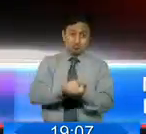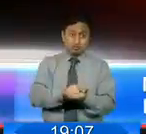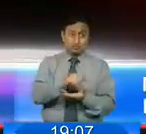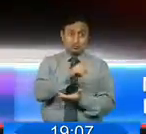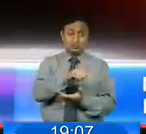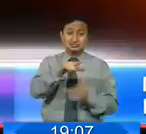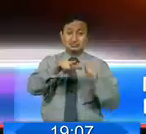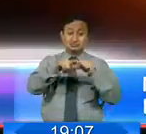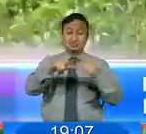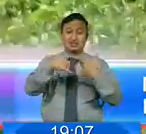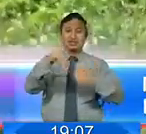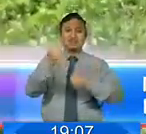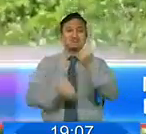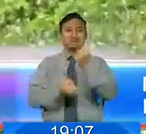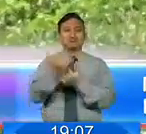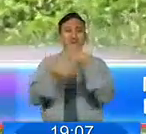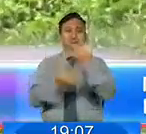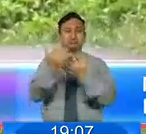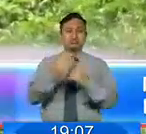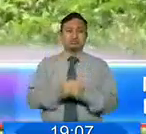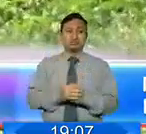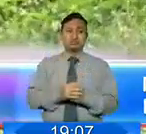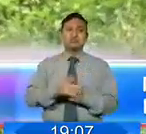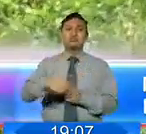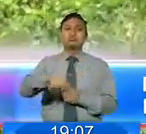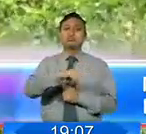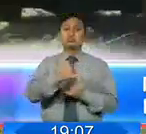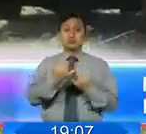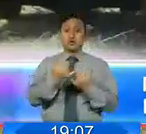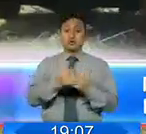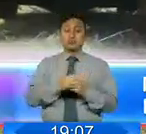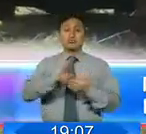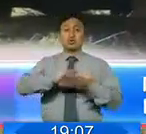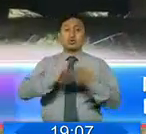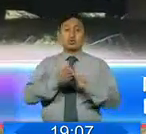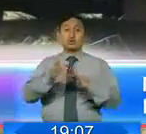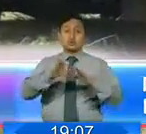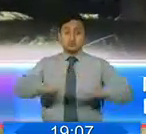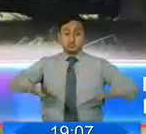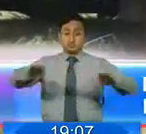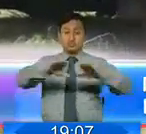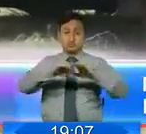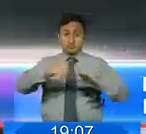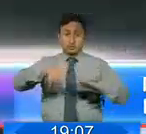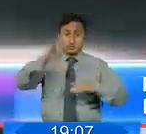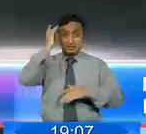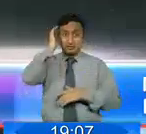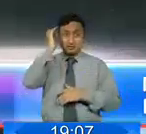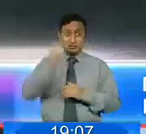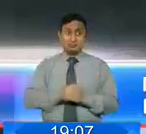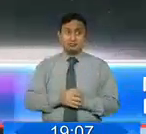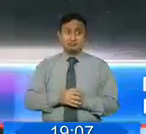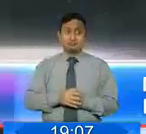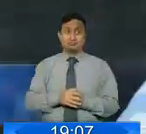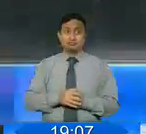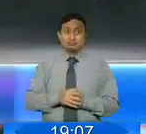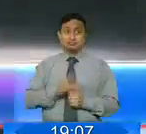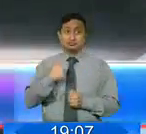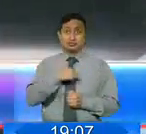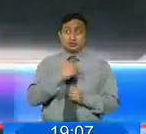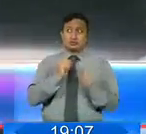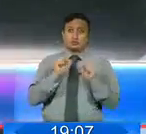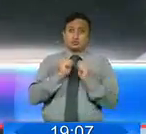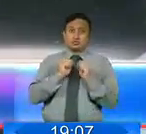aeronave se quemó durante el siniestro que mantiene su sobra a la comunidad rural del cantón Monte Cristi nosotros los